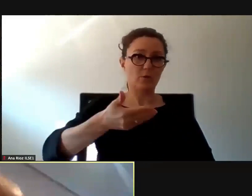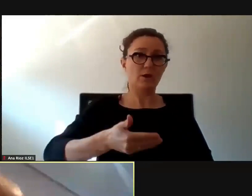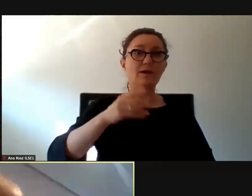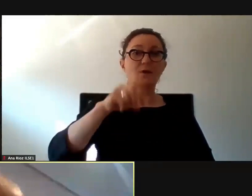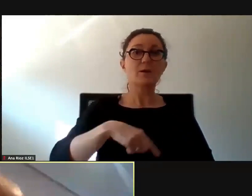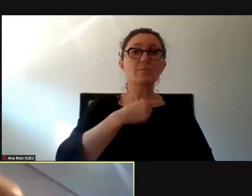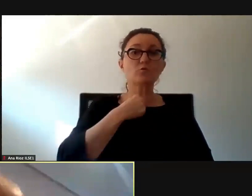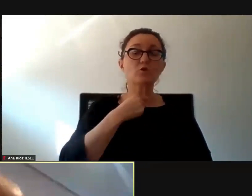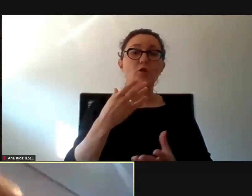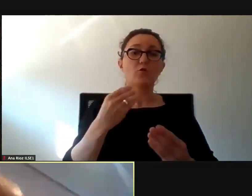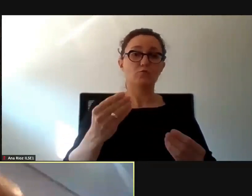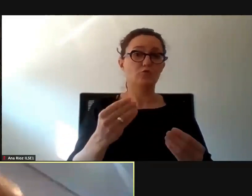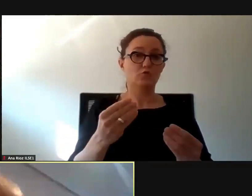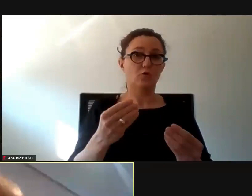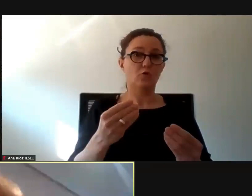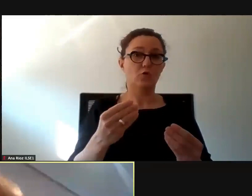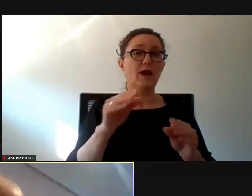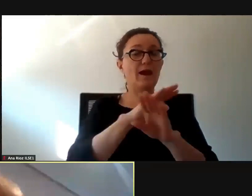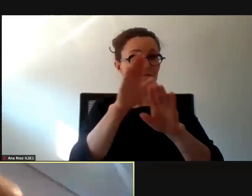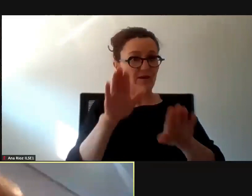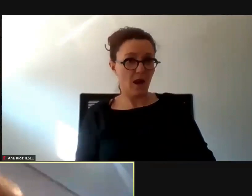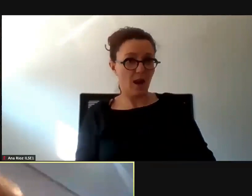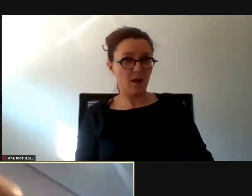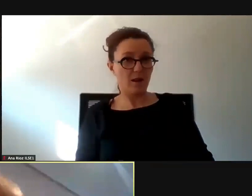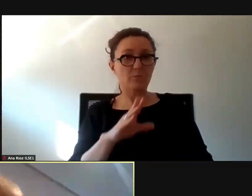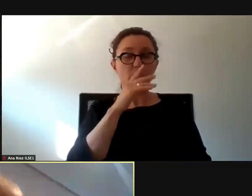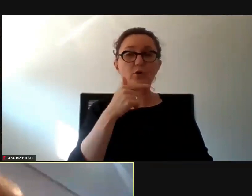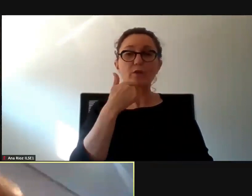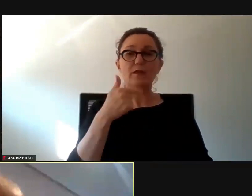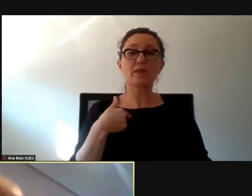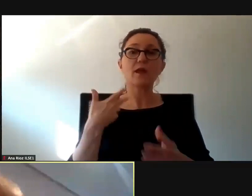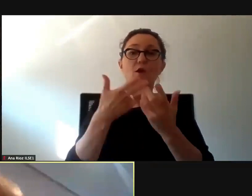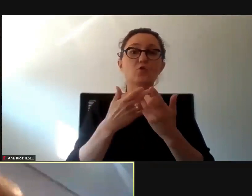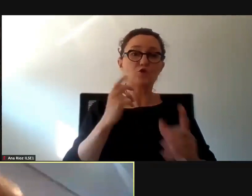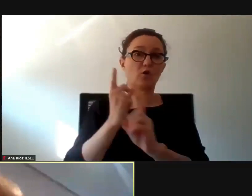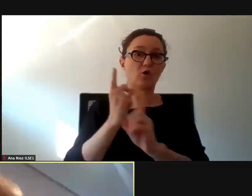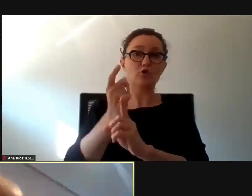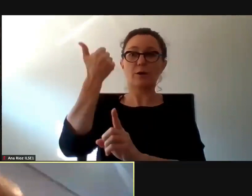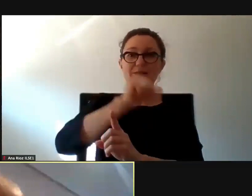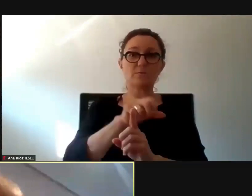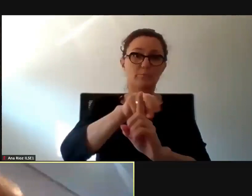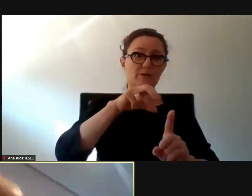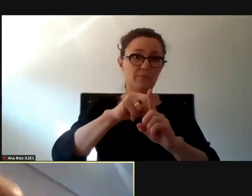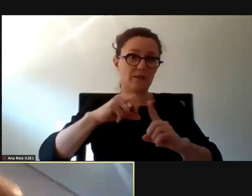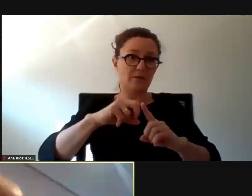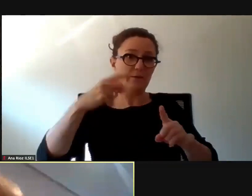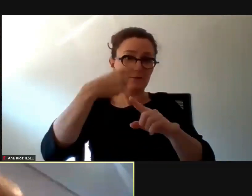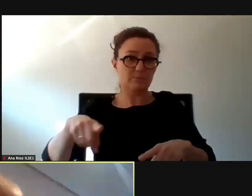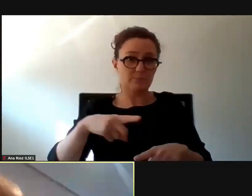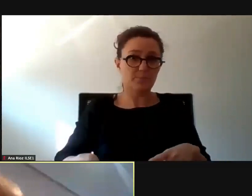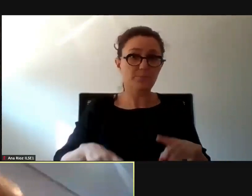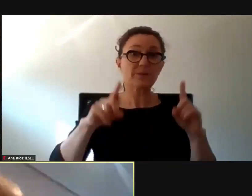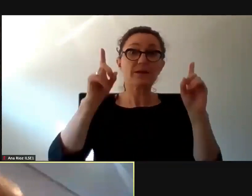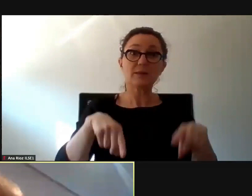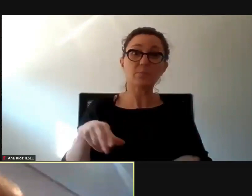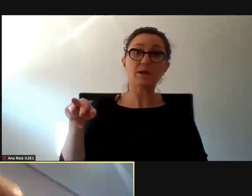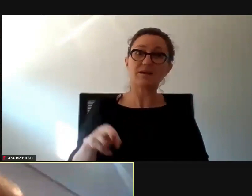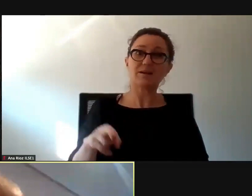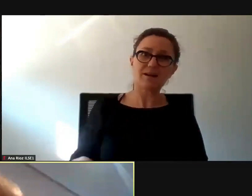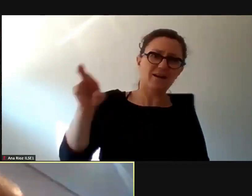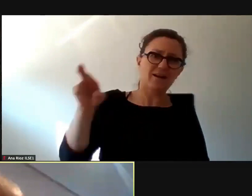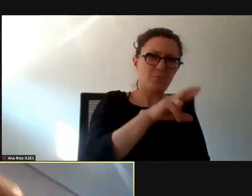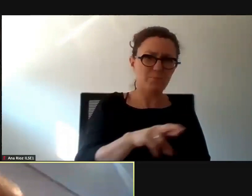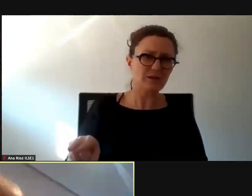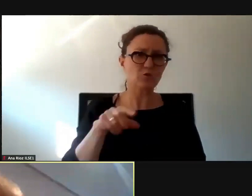cuando has dicho que hay que actuar contra el machismo desde todos los frentes y desde todas las perspectivas. El repaso que tú has ido dando, y